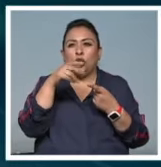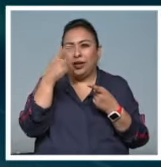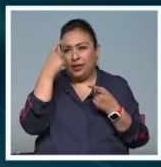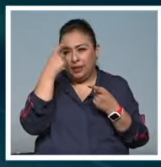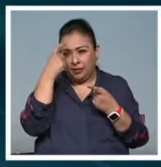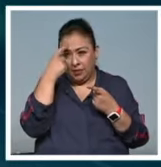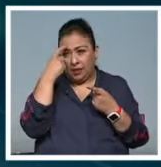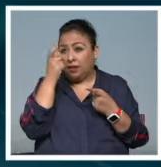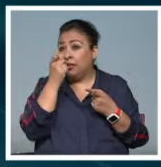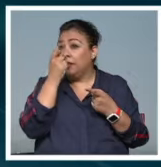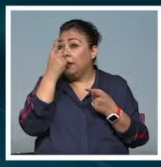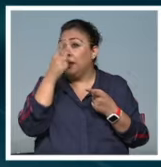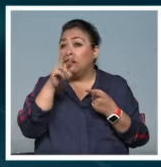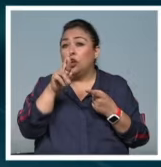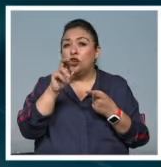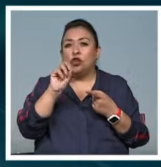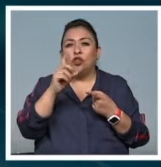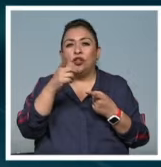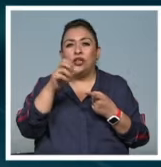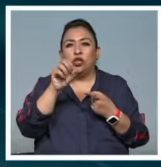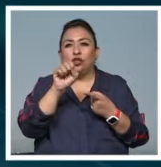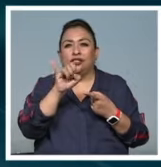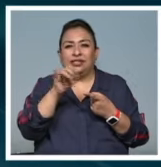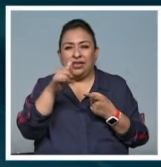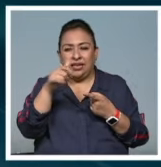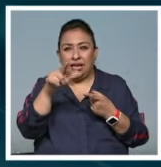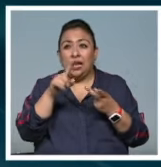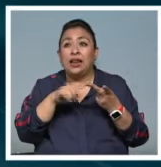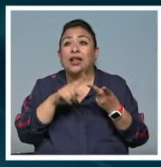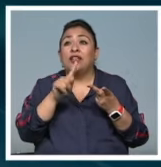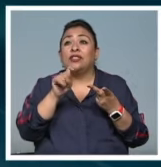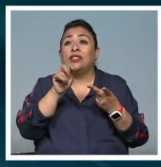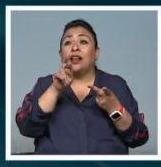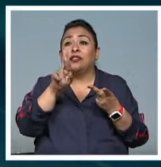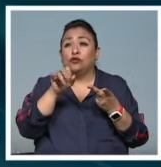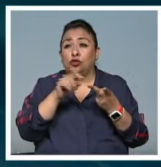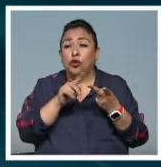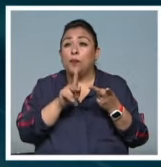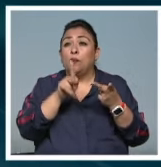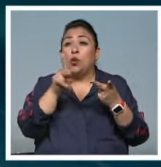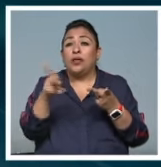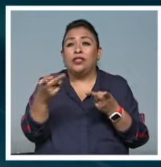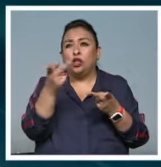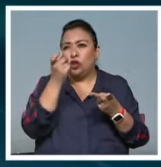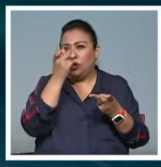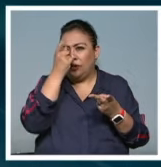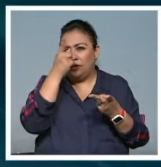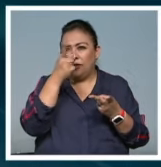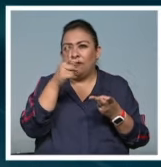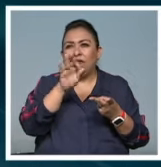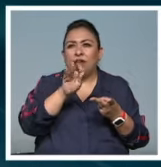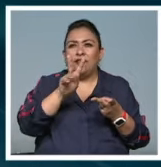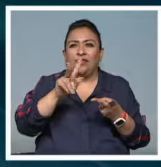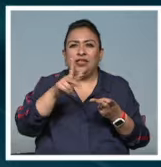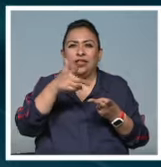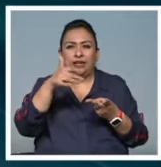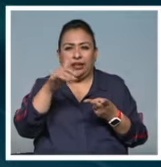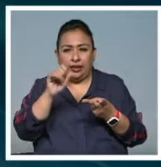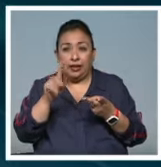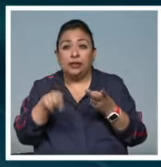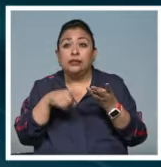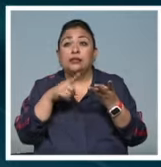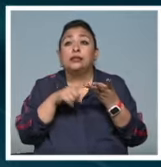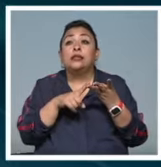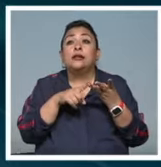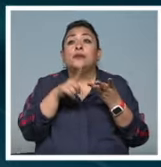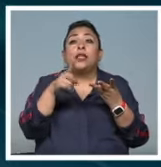Mental, del compositor Rodrigo Sigal, Transfusión y Puente, ambas del compositor Francisco Villegas, Cerod